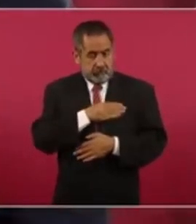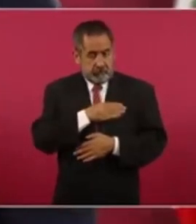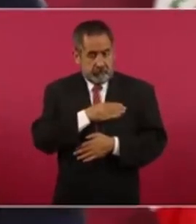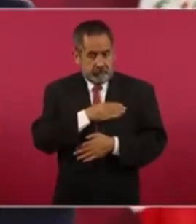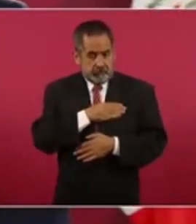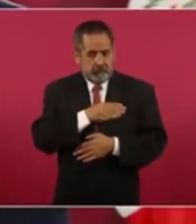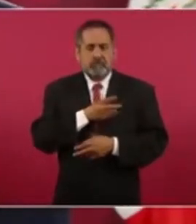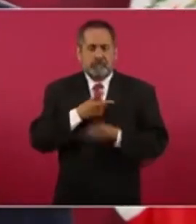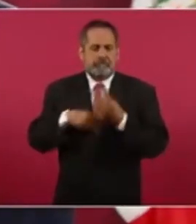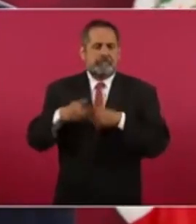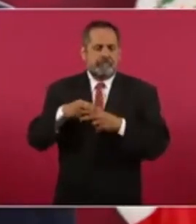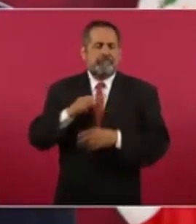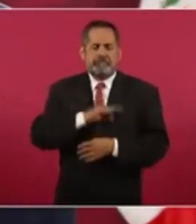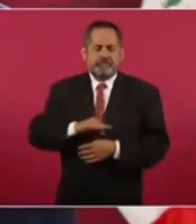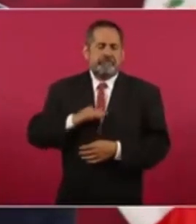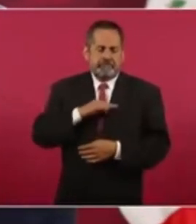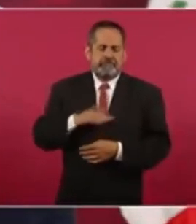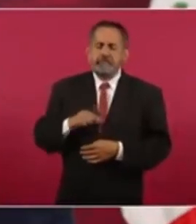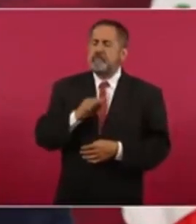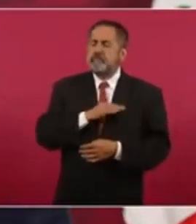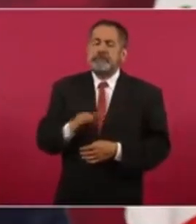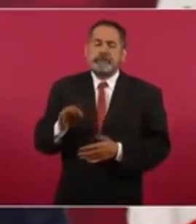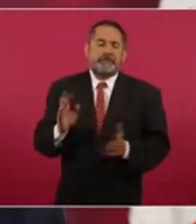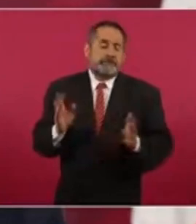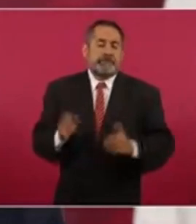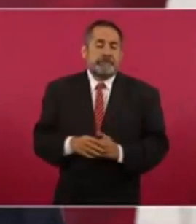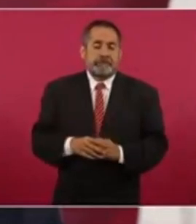podemos ser felices.